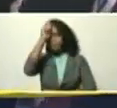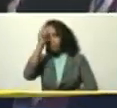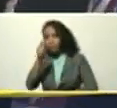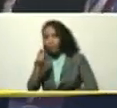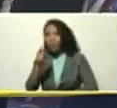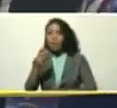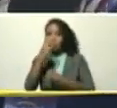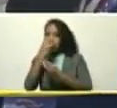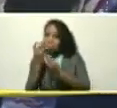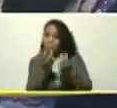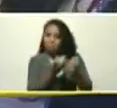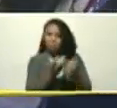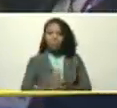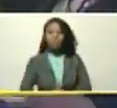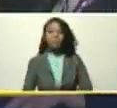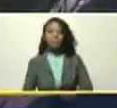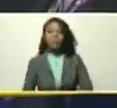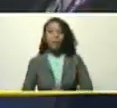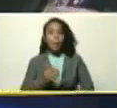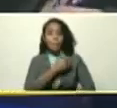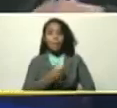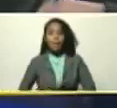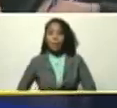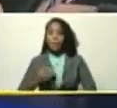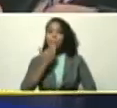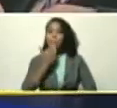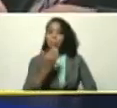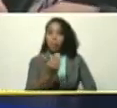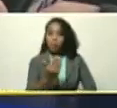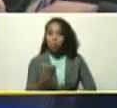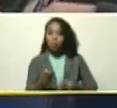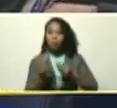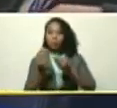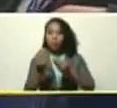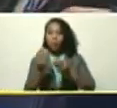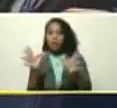visita. Presidente, permítame darle un